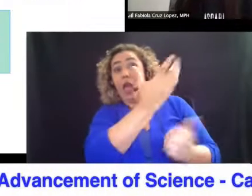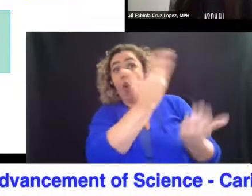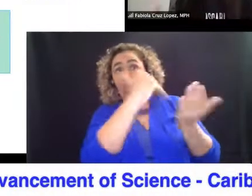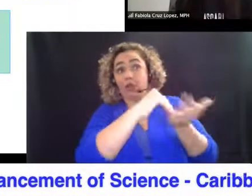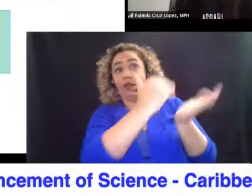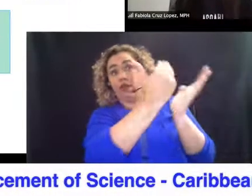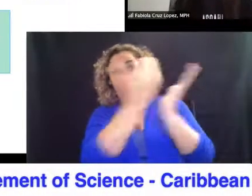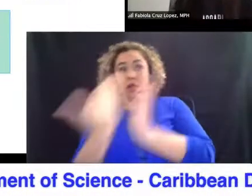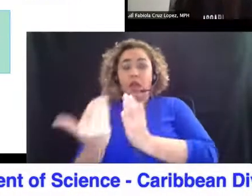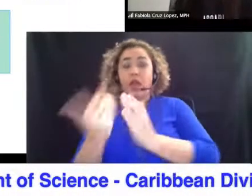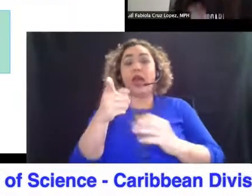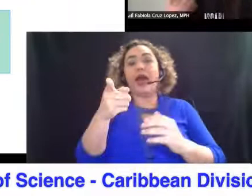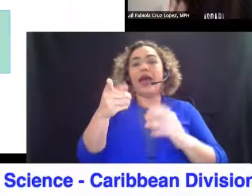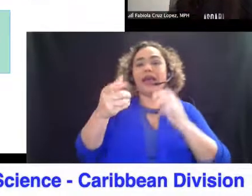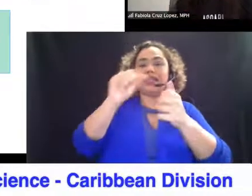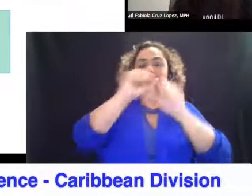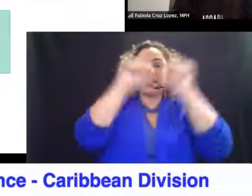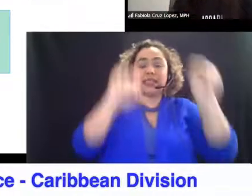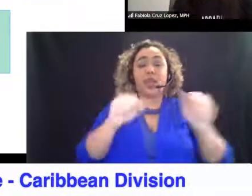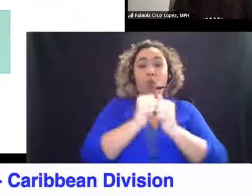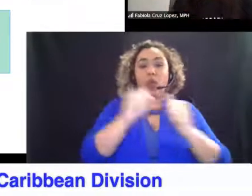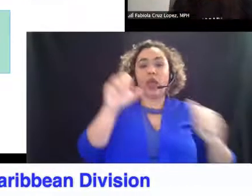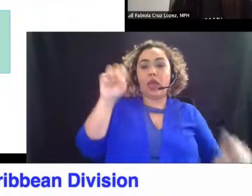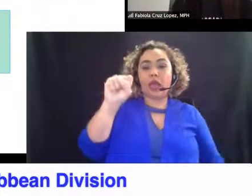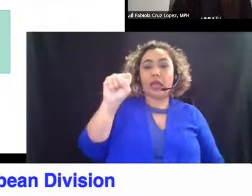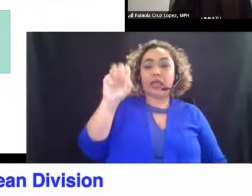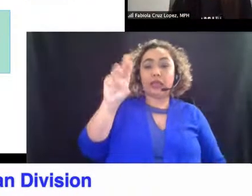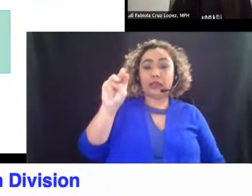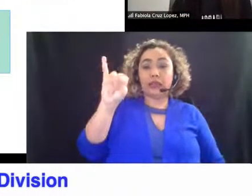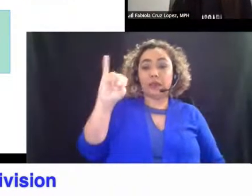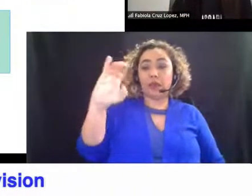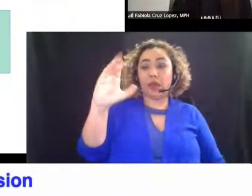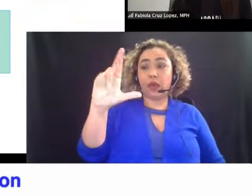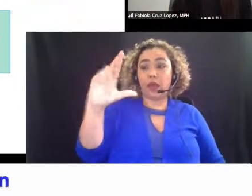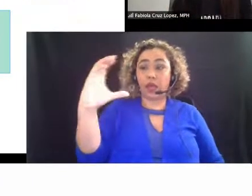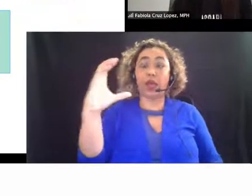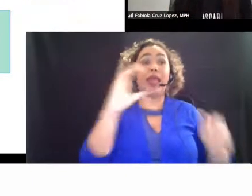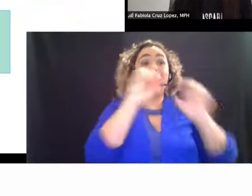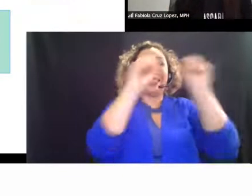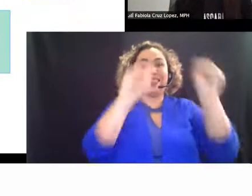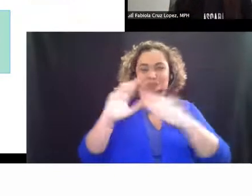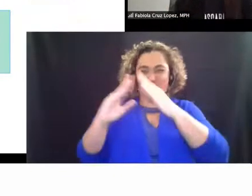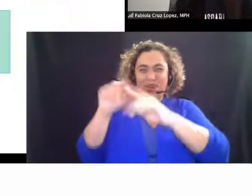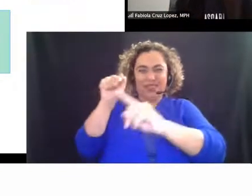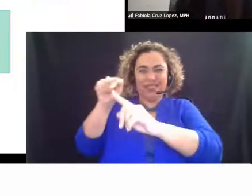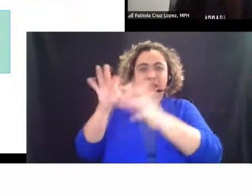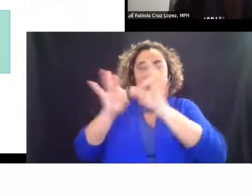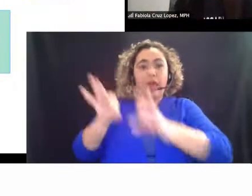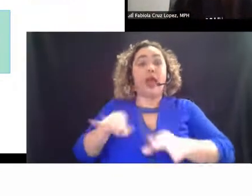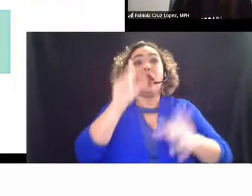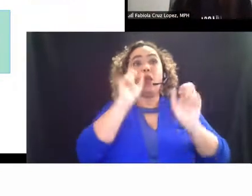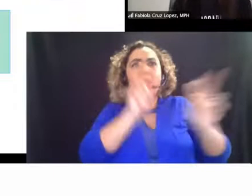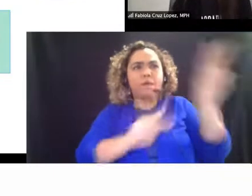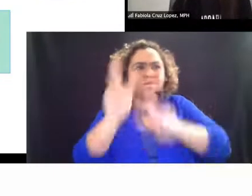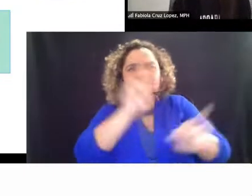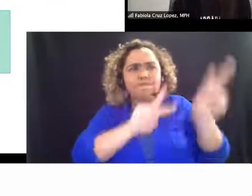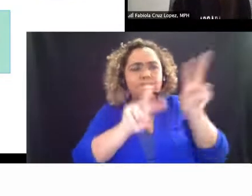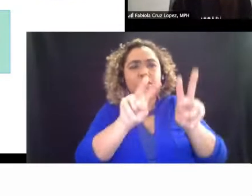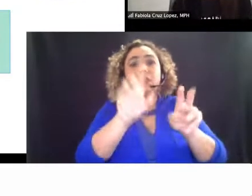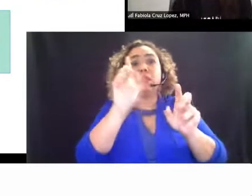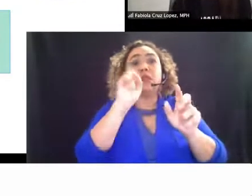de la mano con lo que es SMERC, el sistema municipal, podamos proveer esa vigilancia y